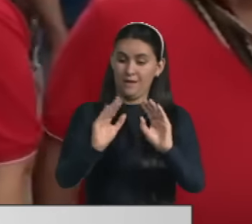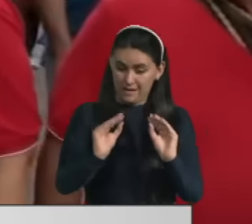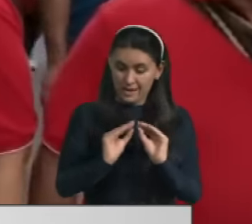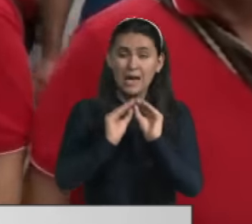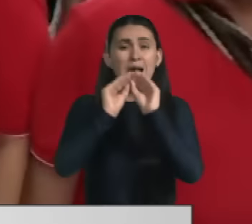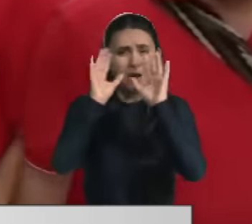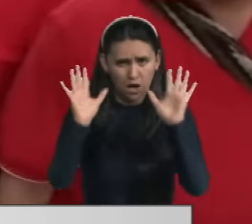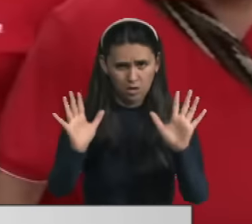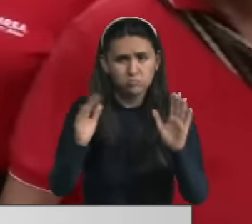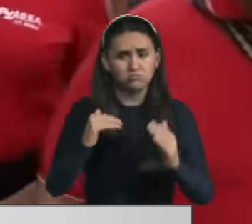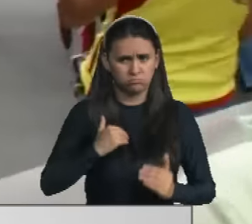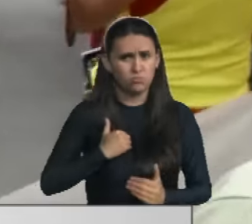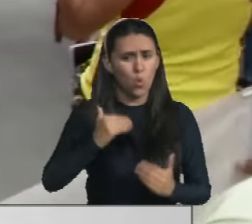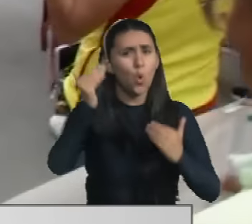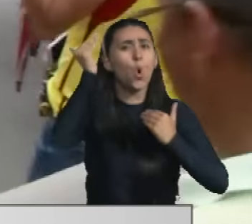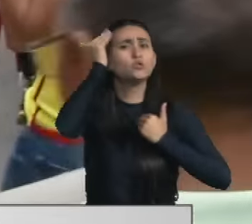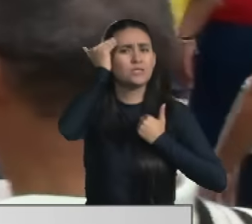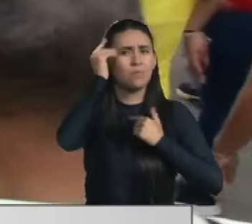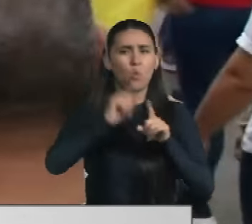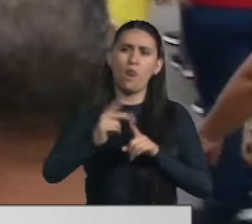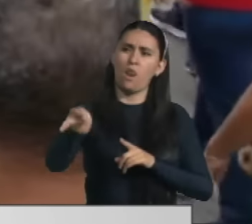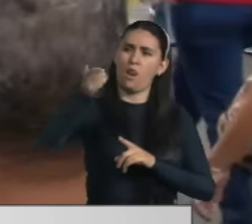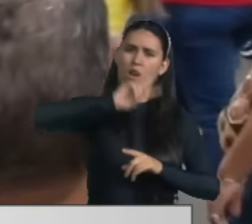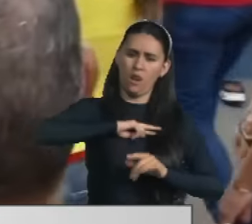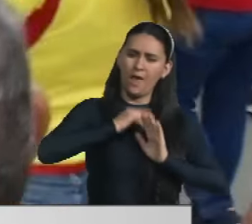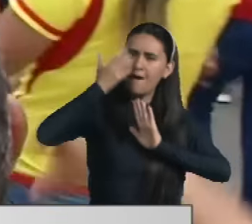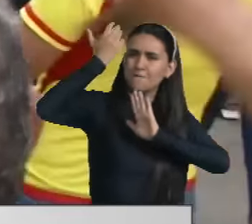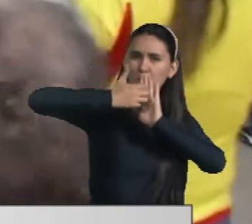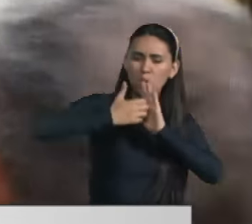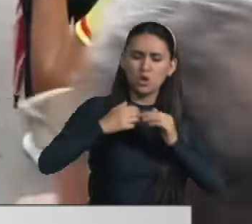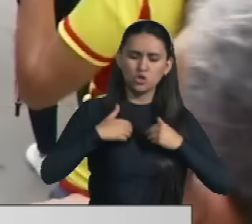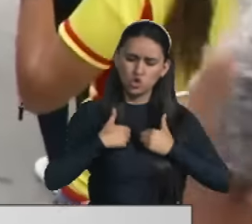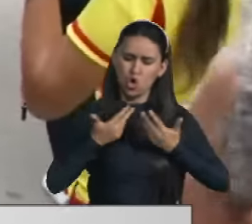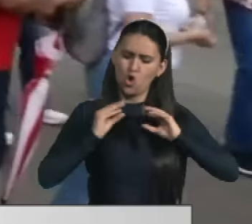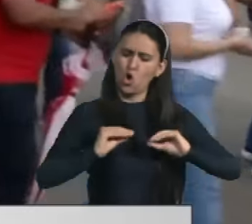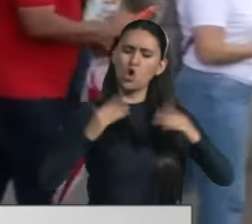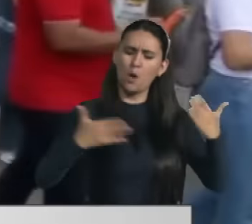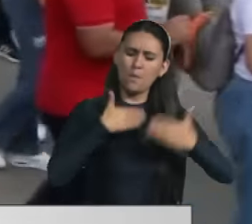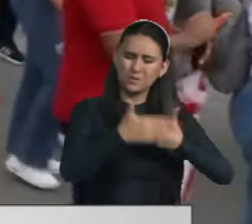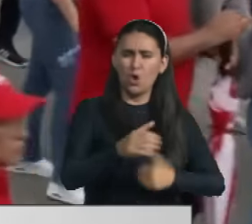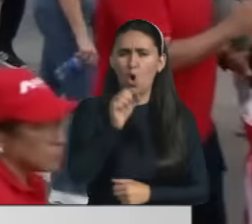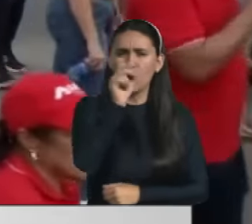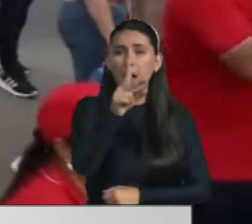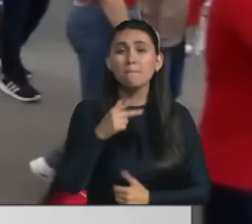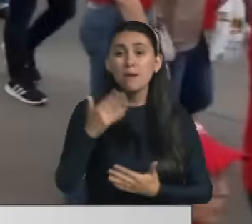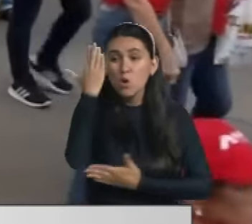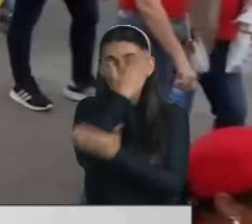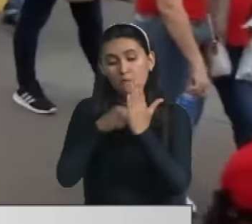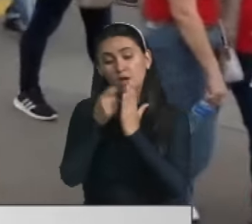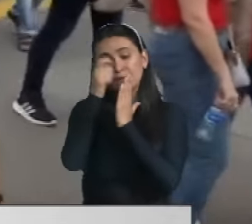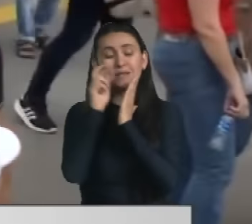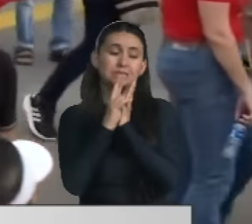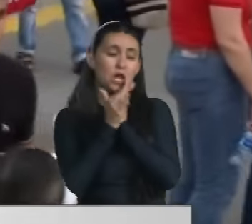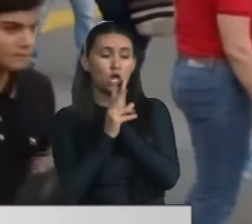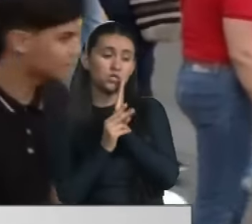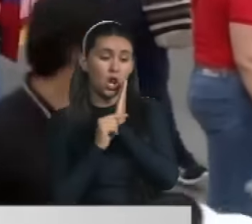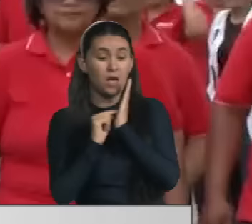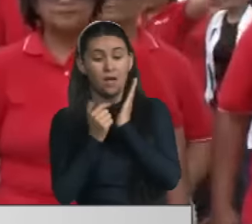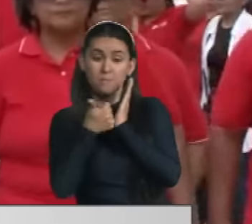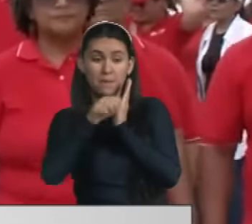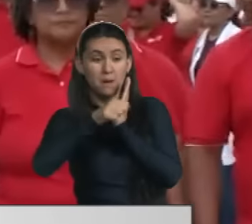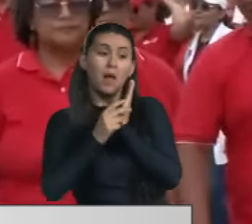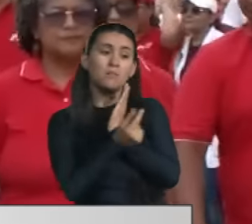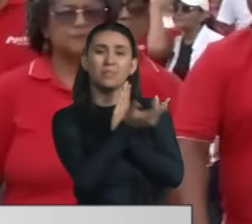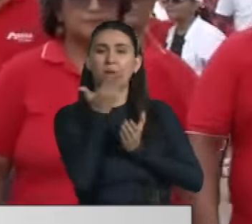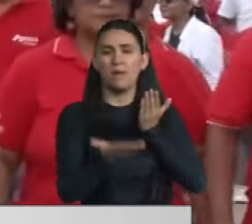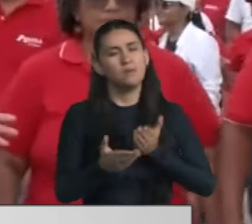nosotros sabemos que es importante evaluar lo que nosotros enseñamos, pero no a través de unas pruebas. La marcha terminó hacia las 11 de la